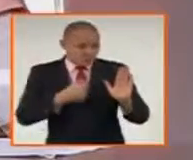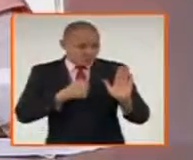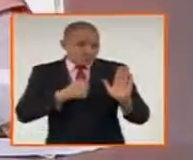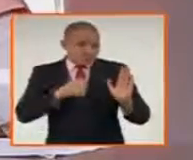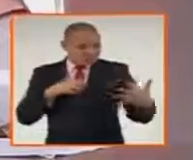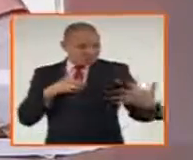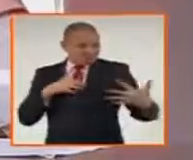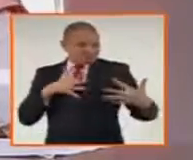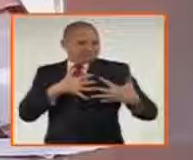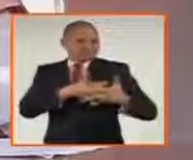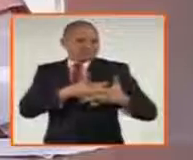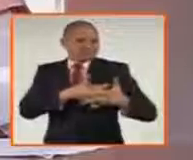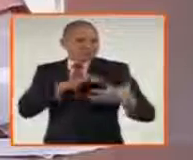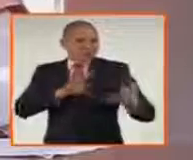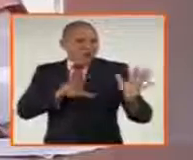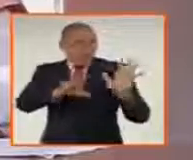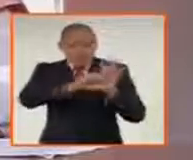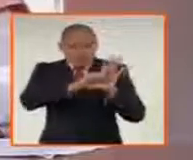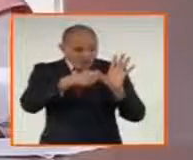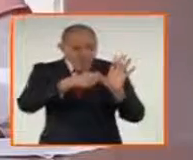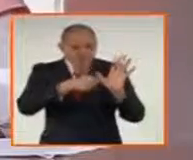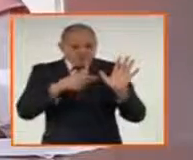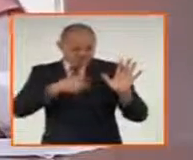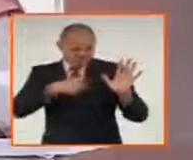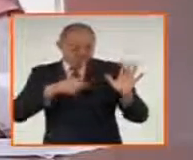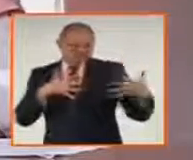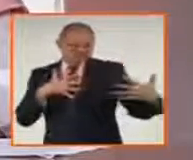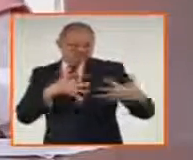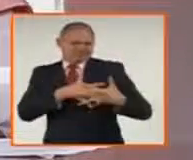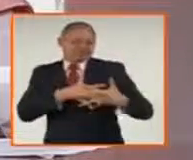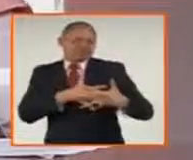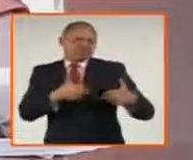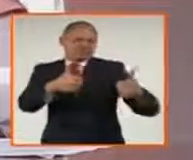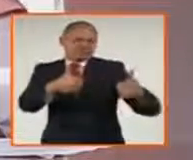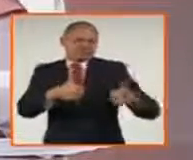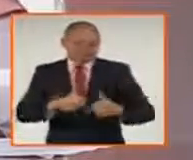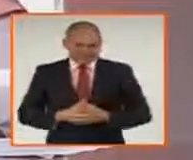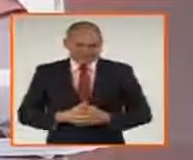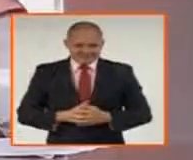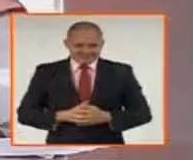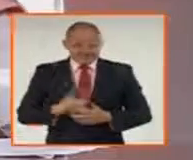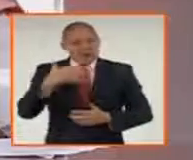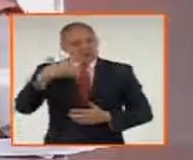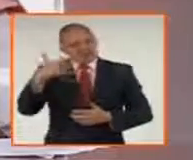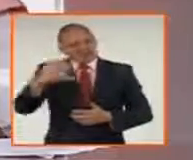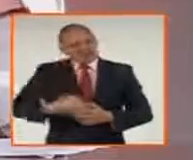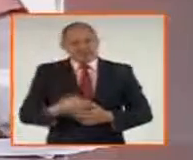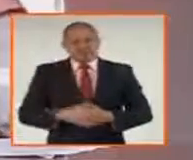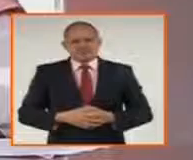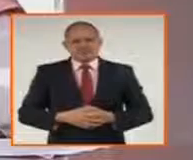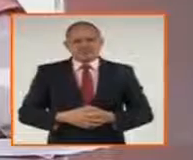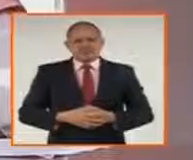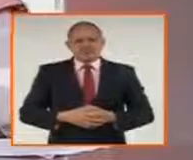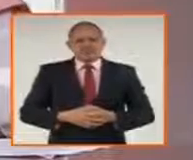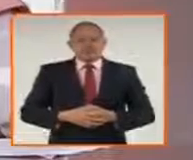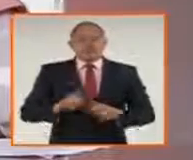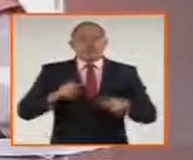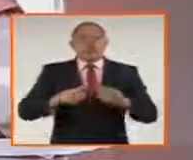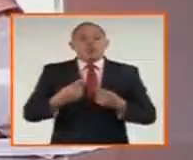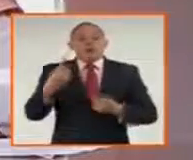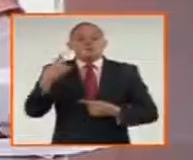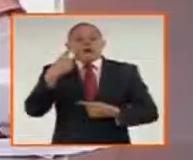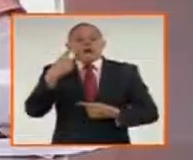realmente lo que nos importa es el afecto, el buen comportamiento, los cuidados, las atenciones,